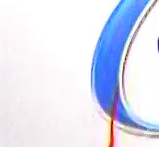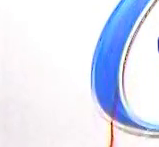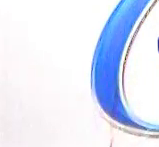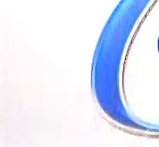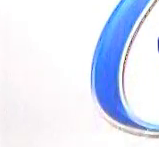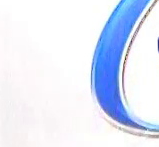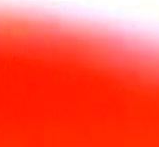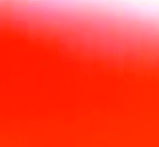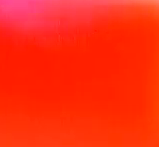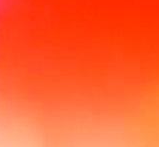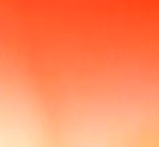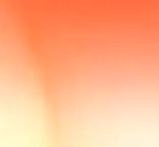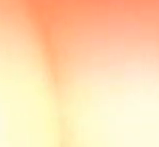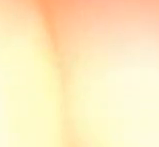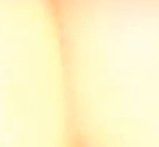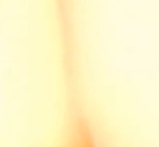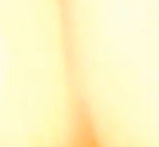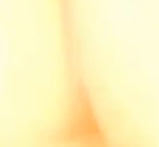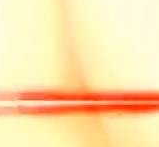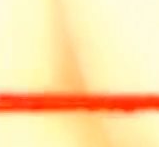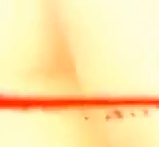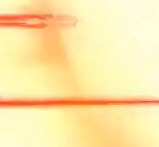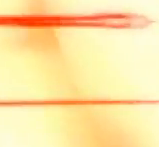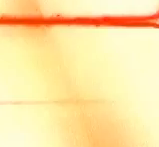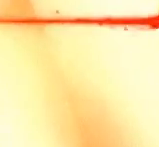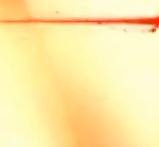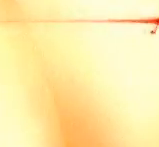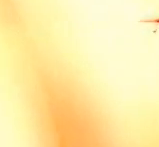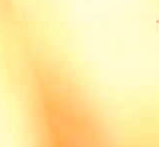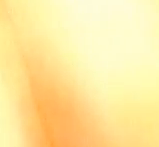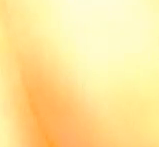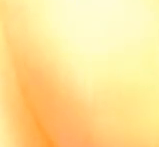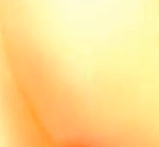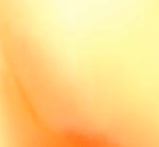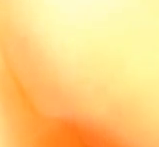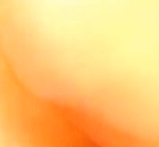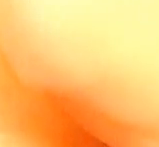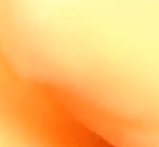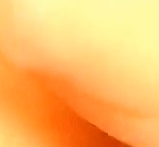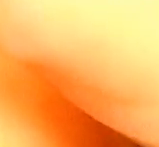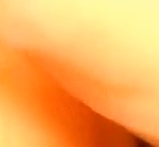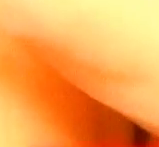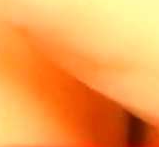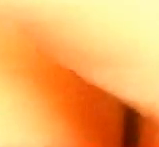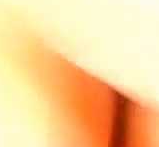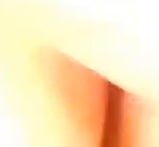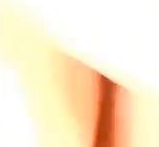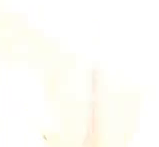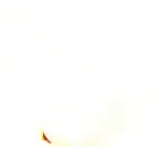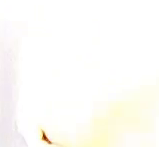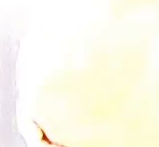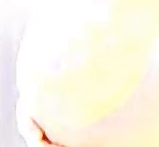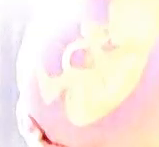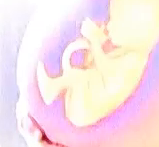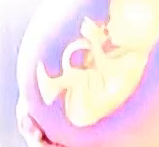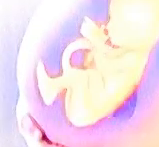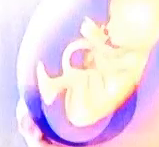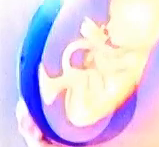mundo. Conexión Vital para mejorar nuestras condiciones de vida.